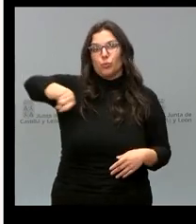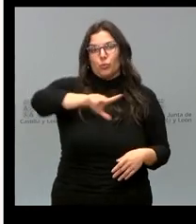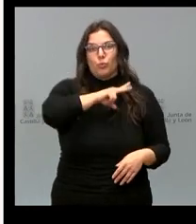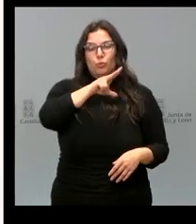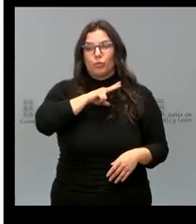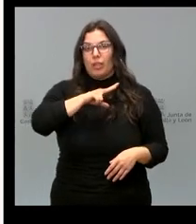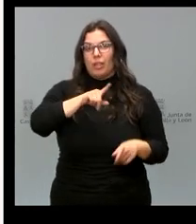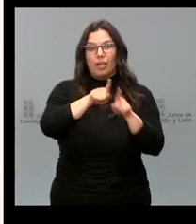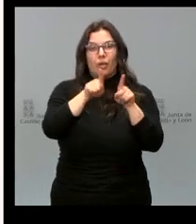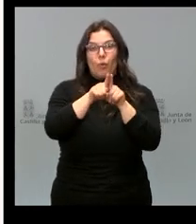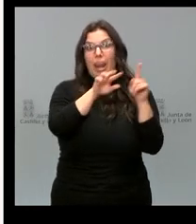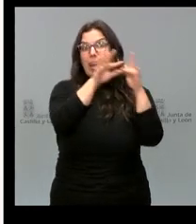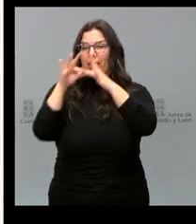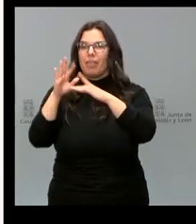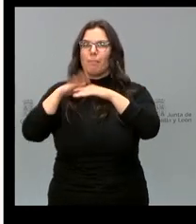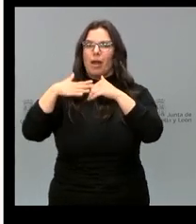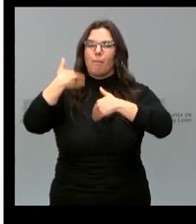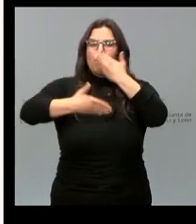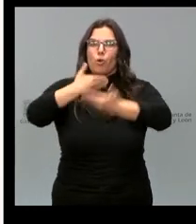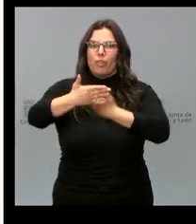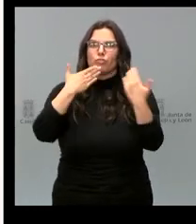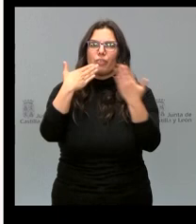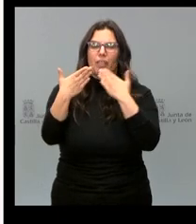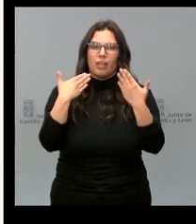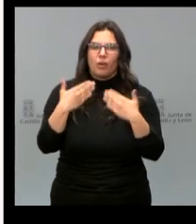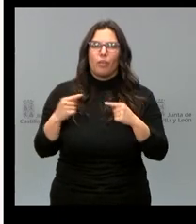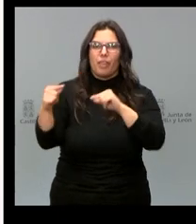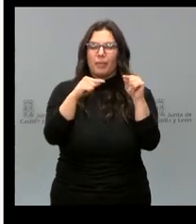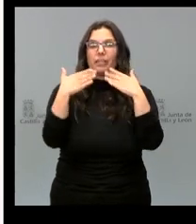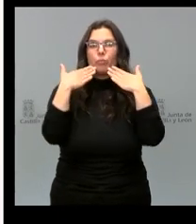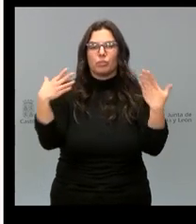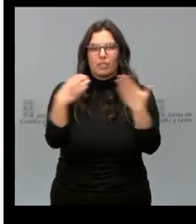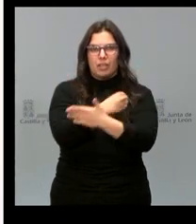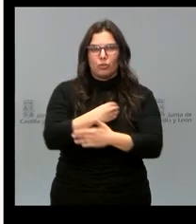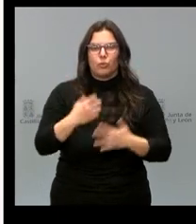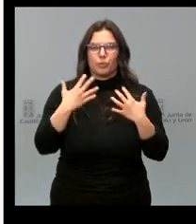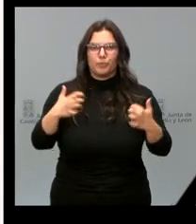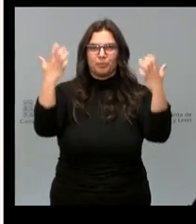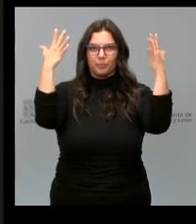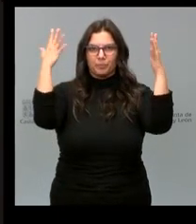la punta de lanza de este proceso de diálogo y de debate. Muchísimas gracias a todos.